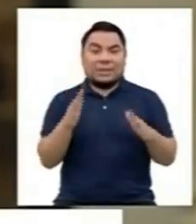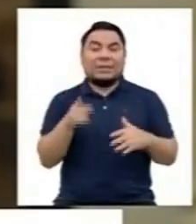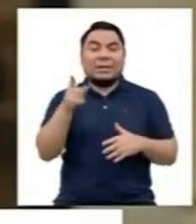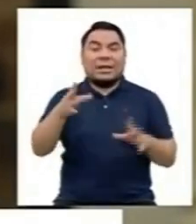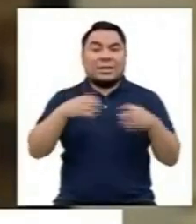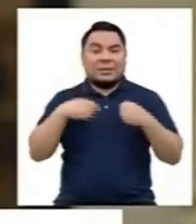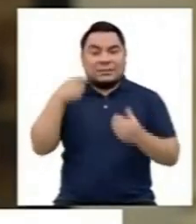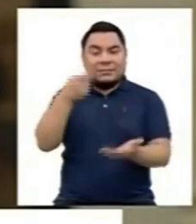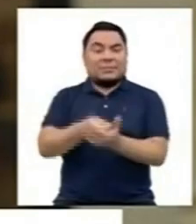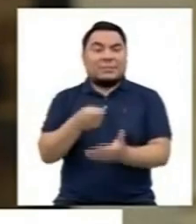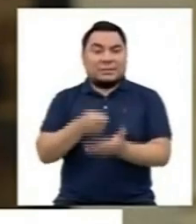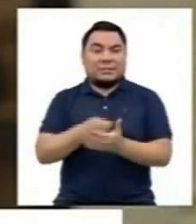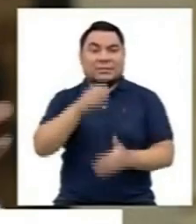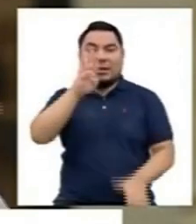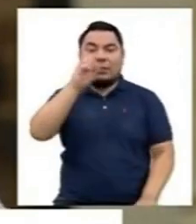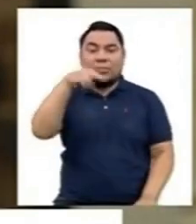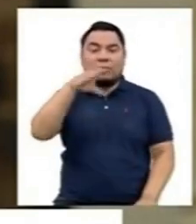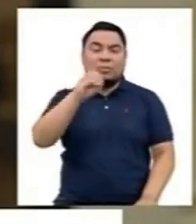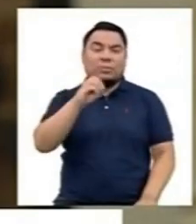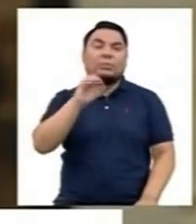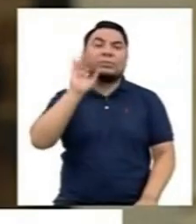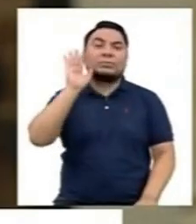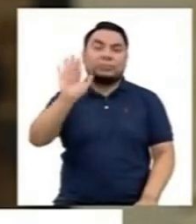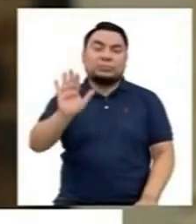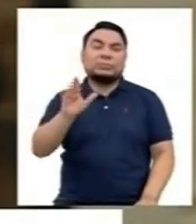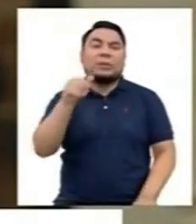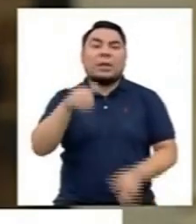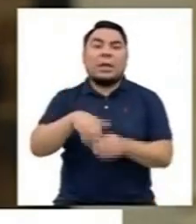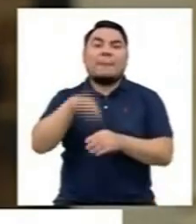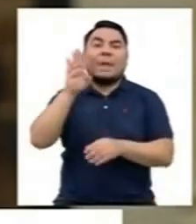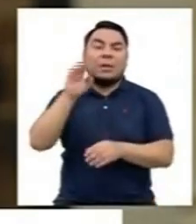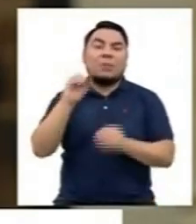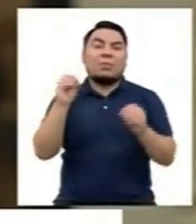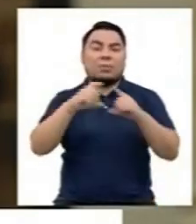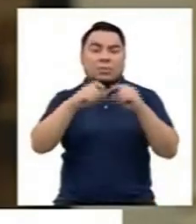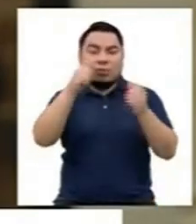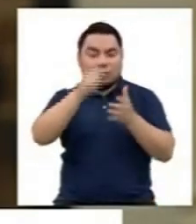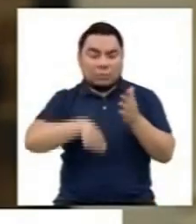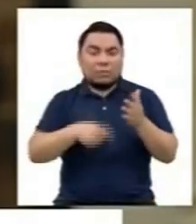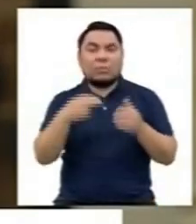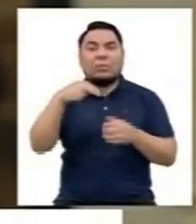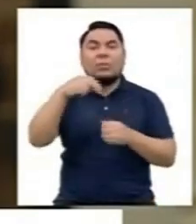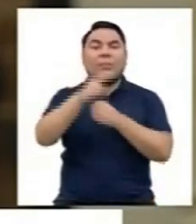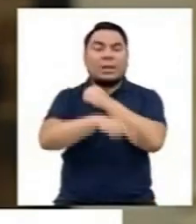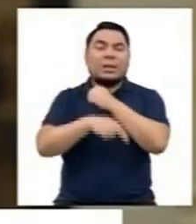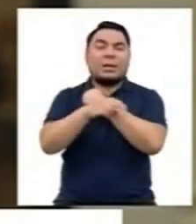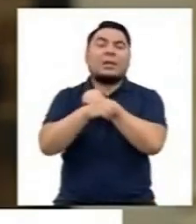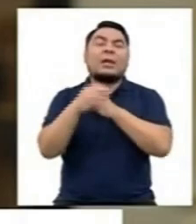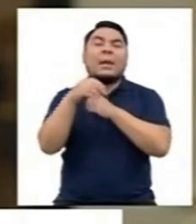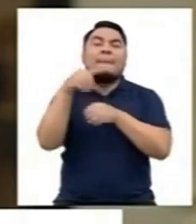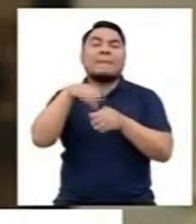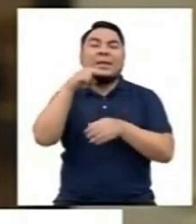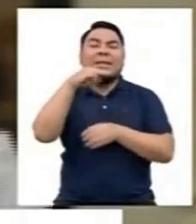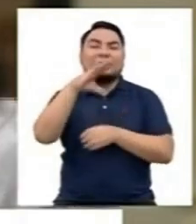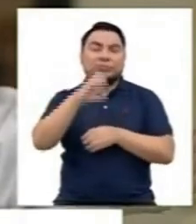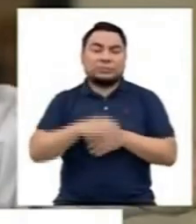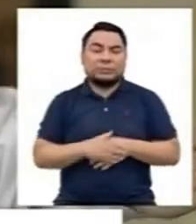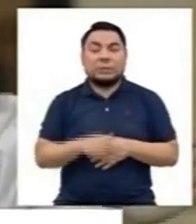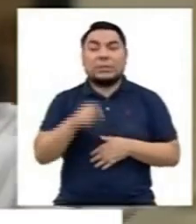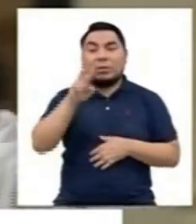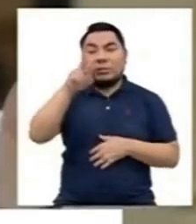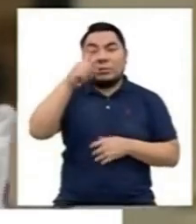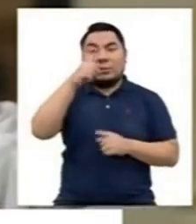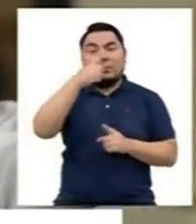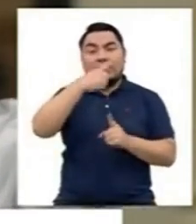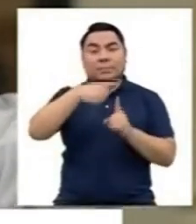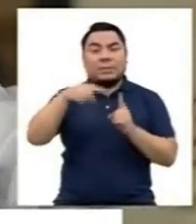adultos mayores. Entonces, de hecho, que va a haber todo un protocolo para hacer el voto electrónico, posiblemente. O quizás una idea más ingeniosa para